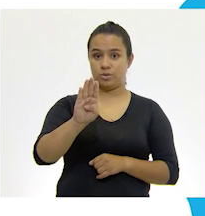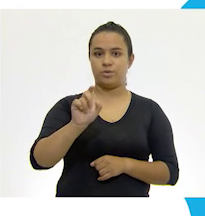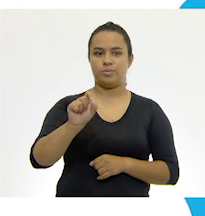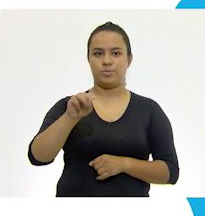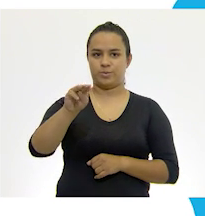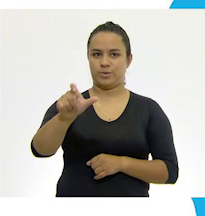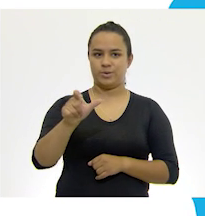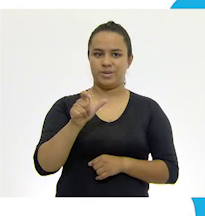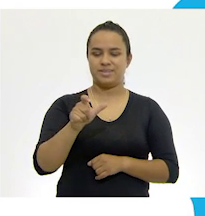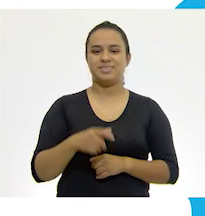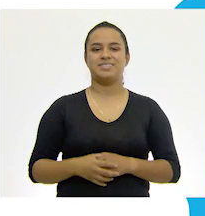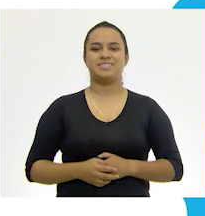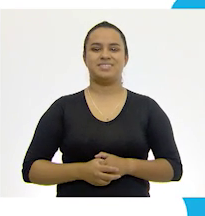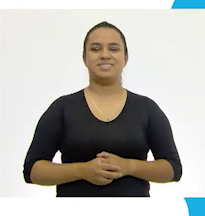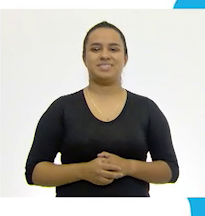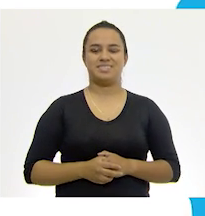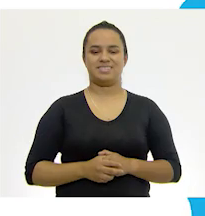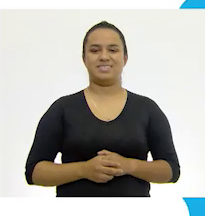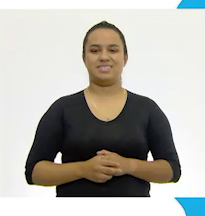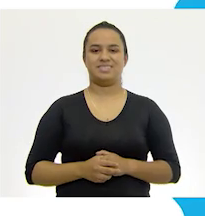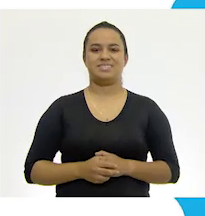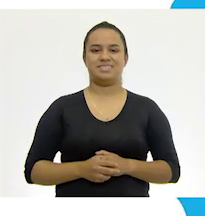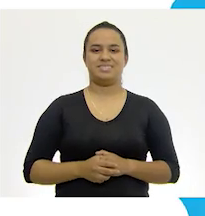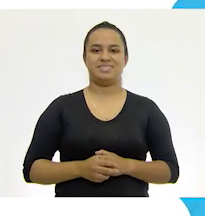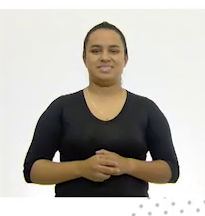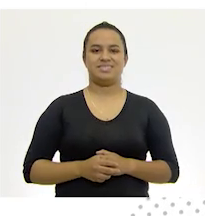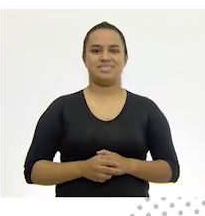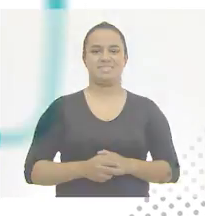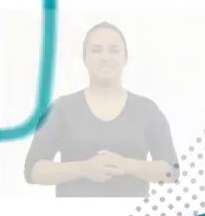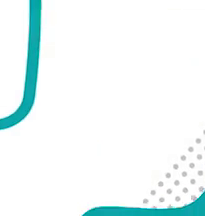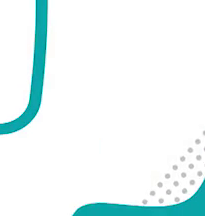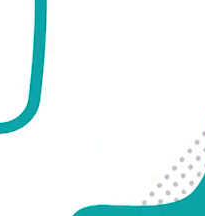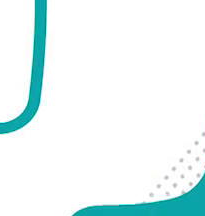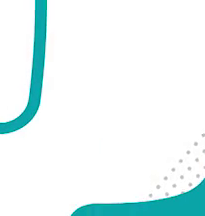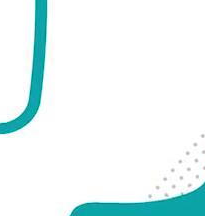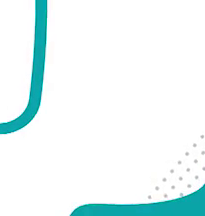aprendeencasa.sep.gob.mx.